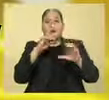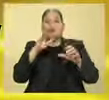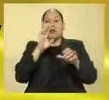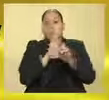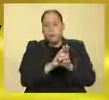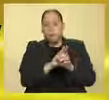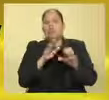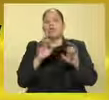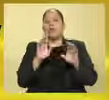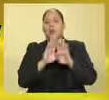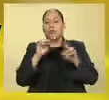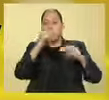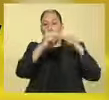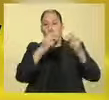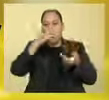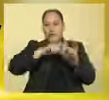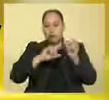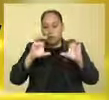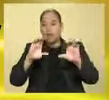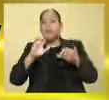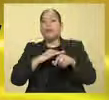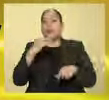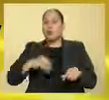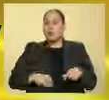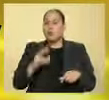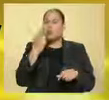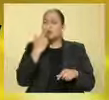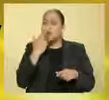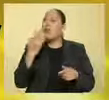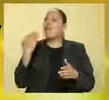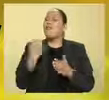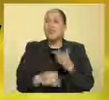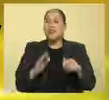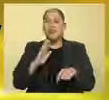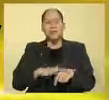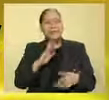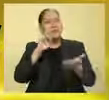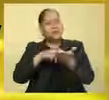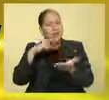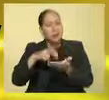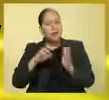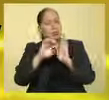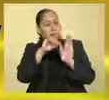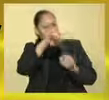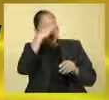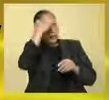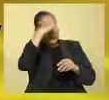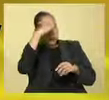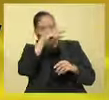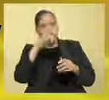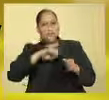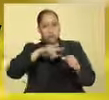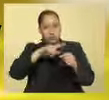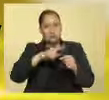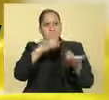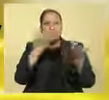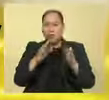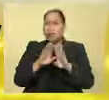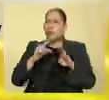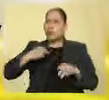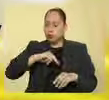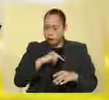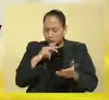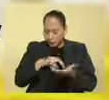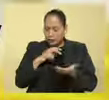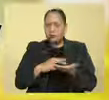claro, del tabaquismo. A ¿no? causa del tabaquismo. ¿Qué es lo que está faltando para tú como especialista, qué crees que está faltando para que tomemos una conciencia